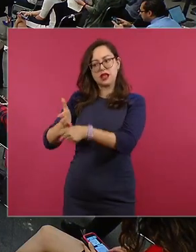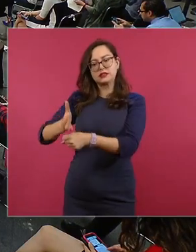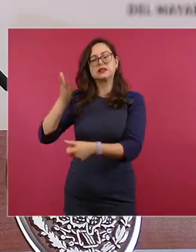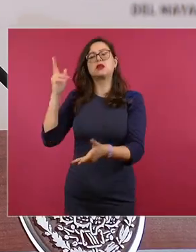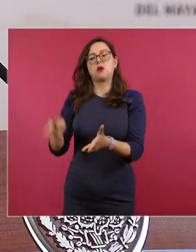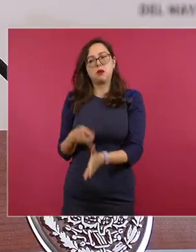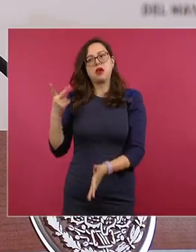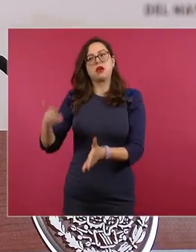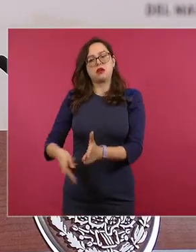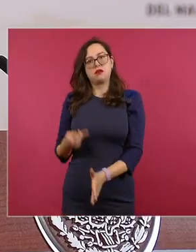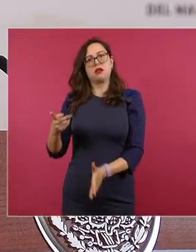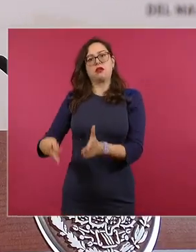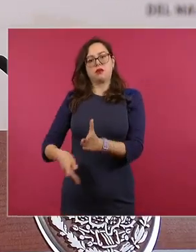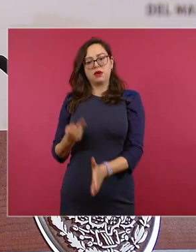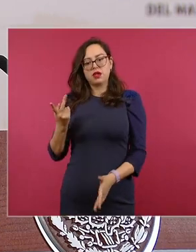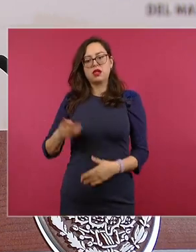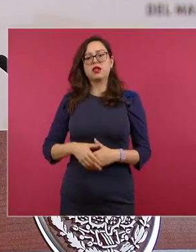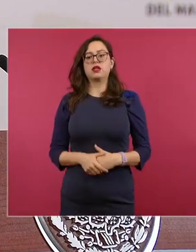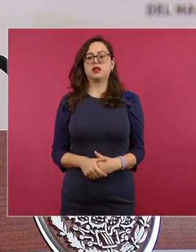a